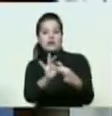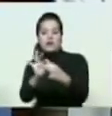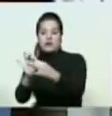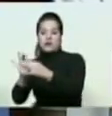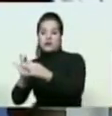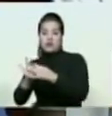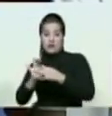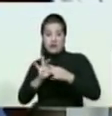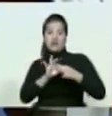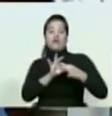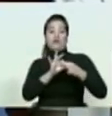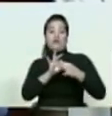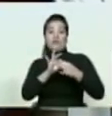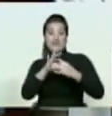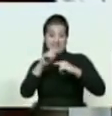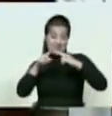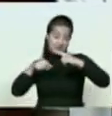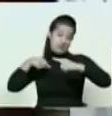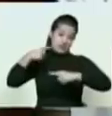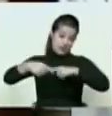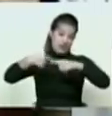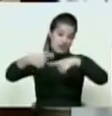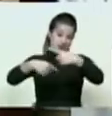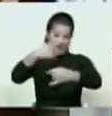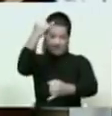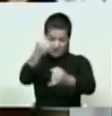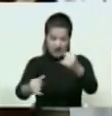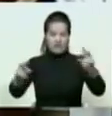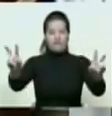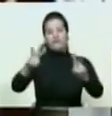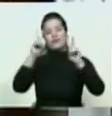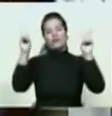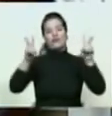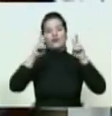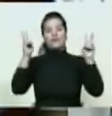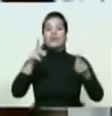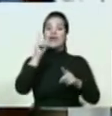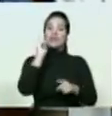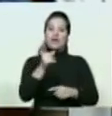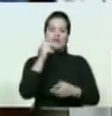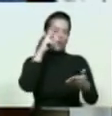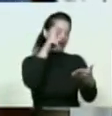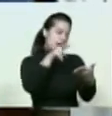victoria final. Así que leer lo que somos es